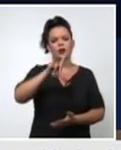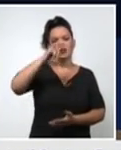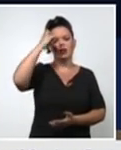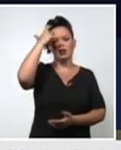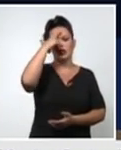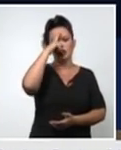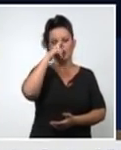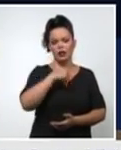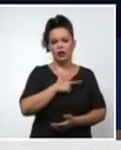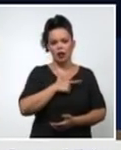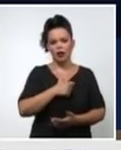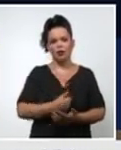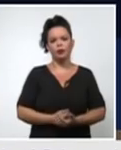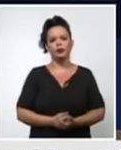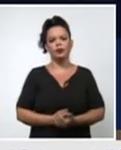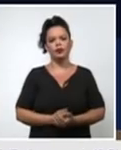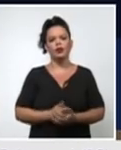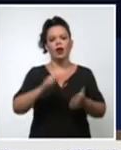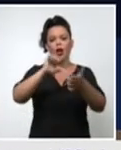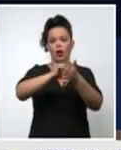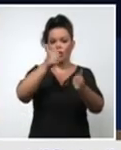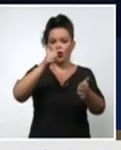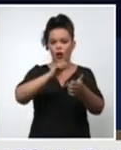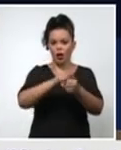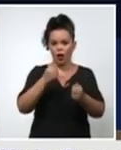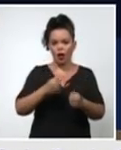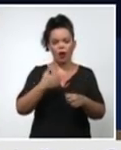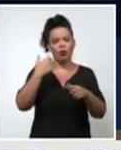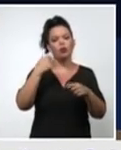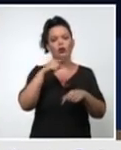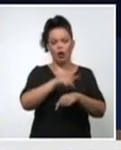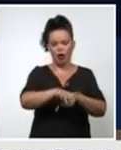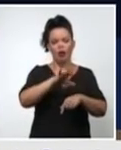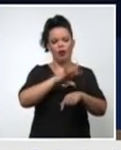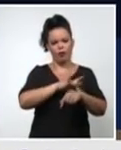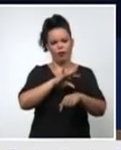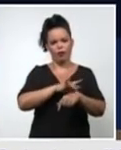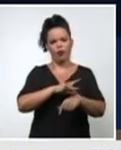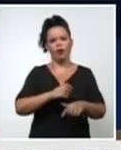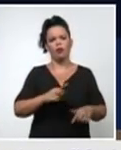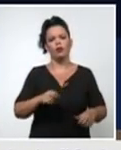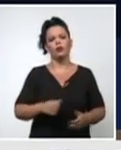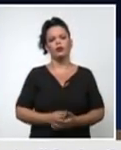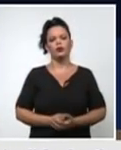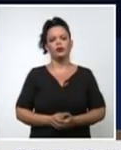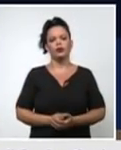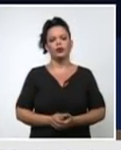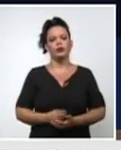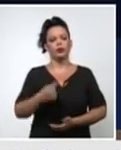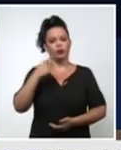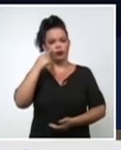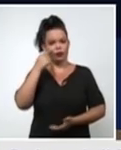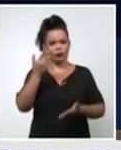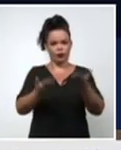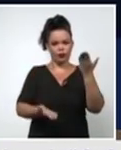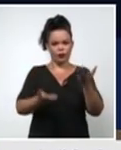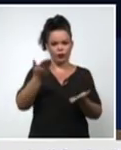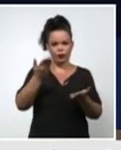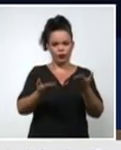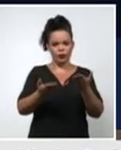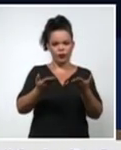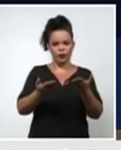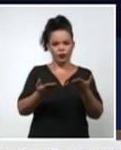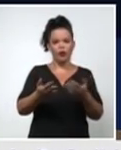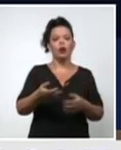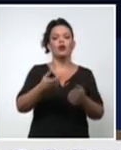los restantes casos confirmados. Con este comportamiento por provincia, por